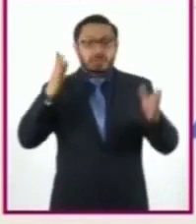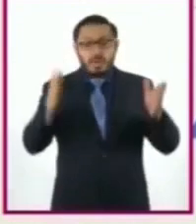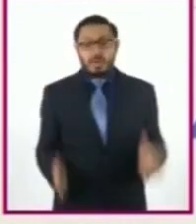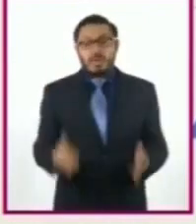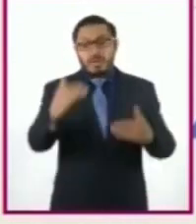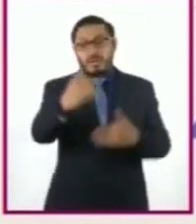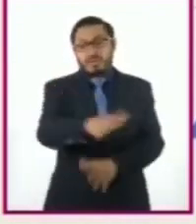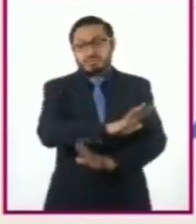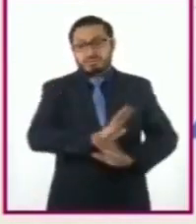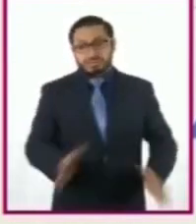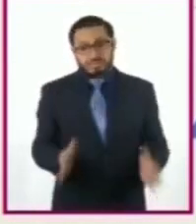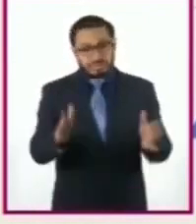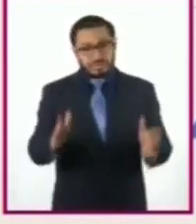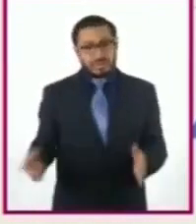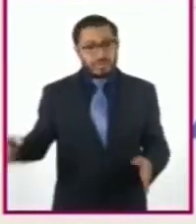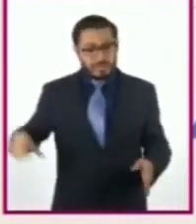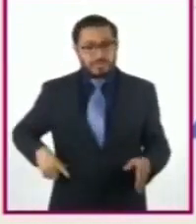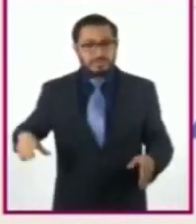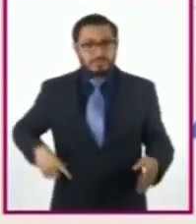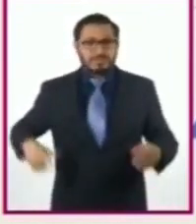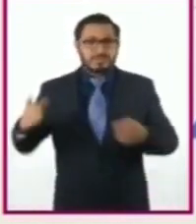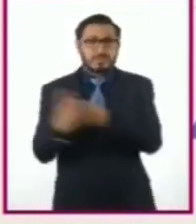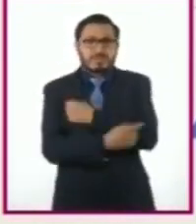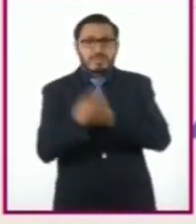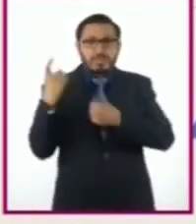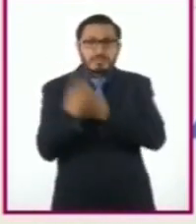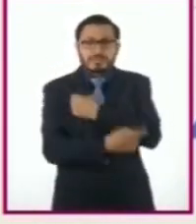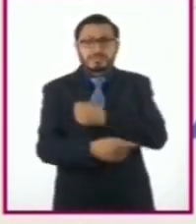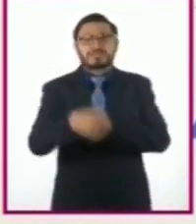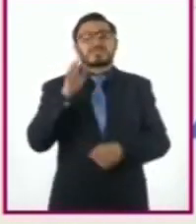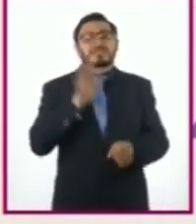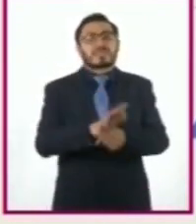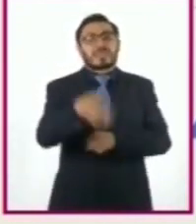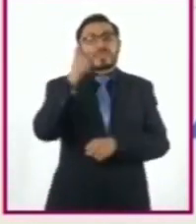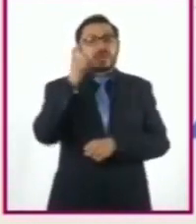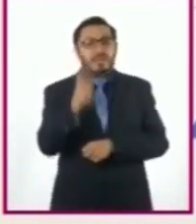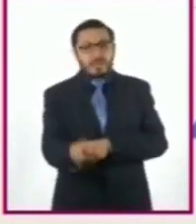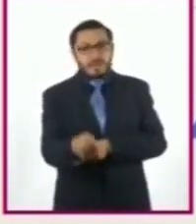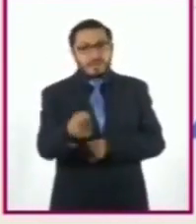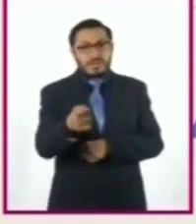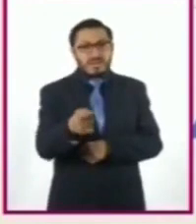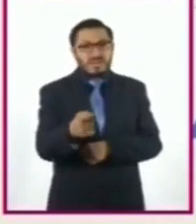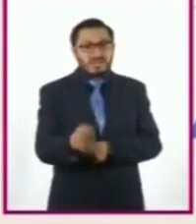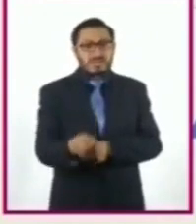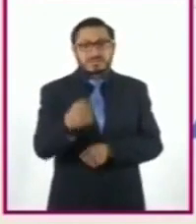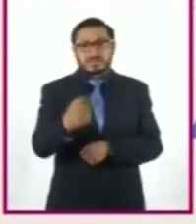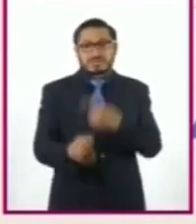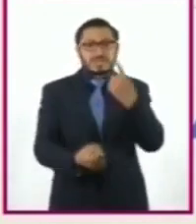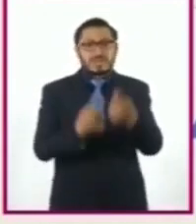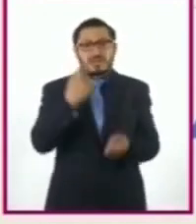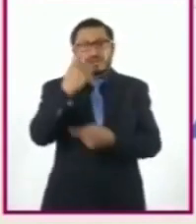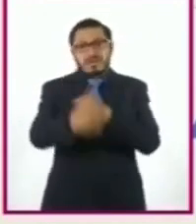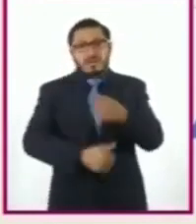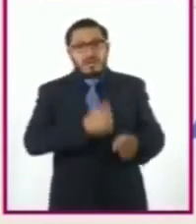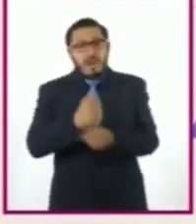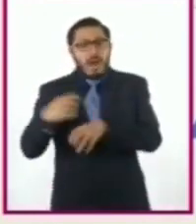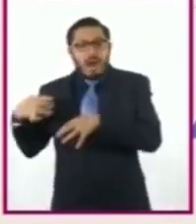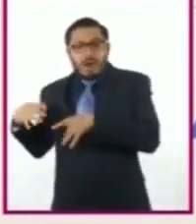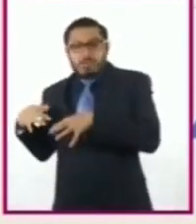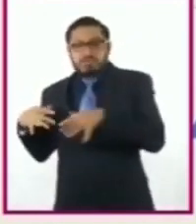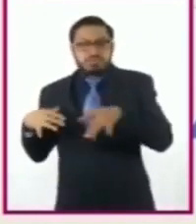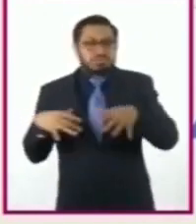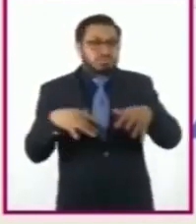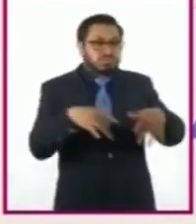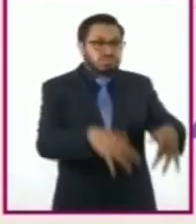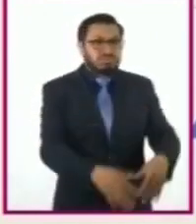y gobierno autónomo, a los cuales durante las primeras décadas de colonización los